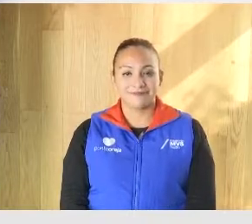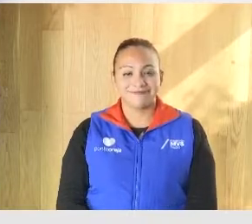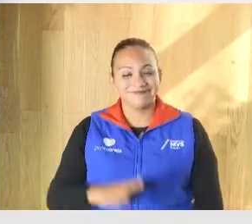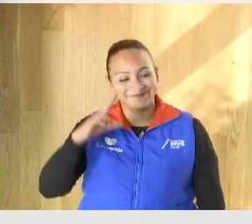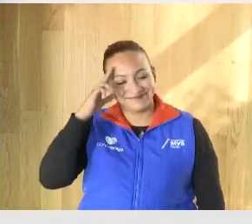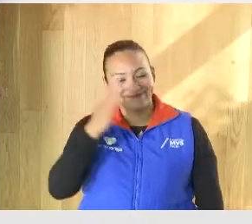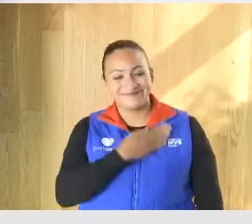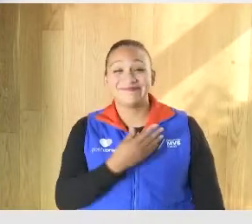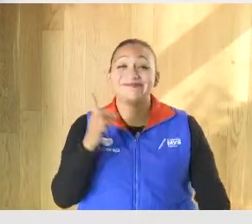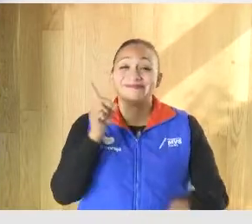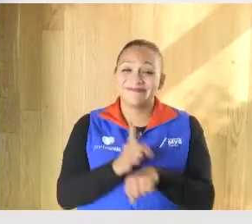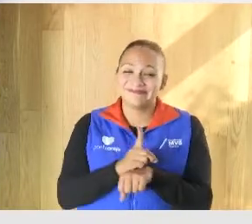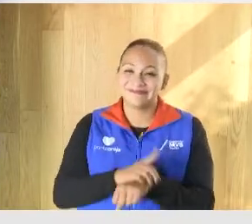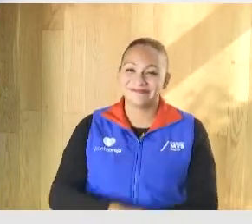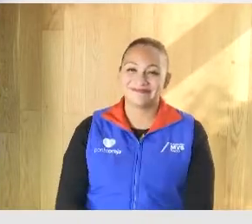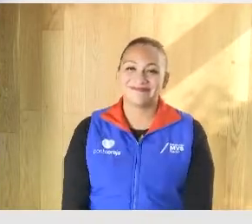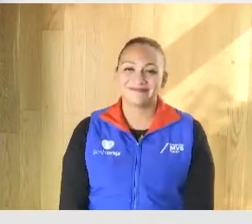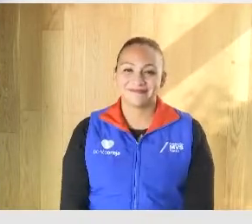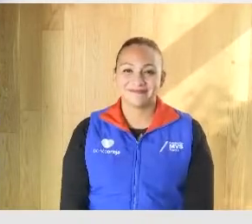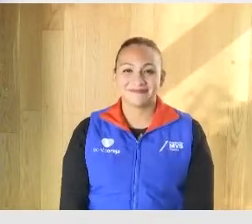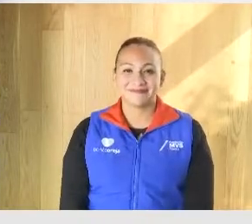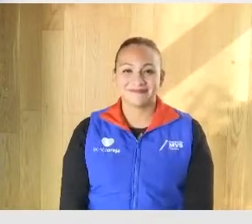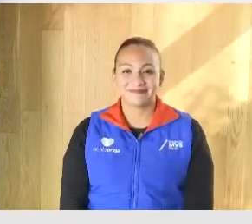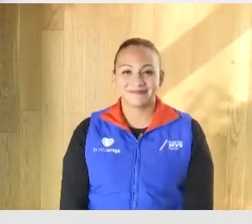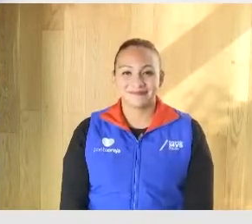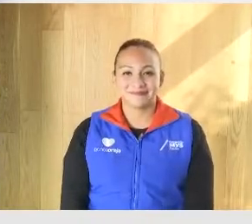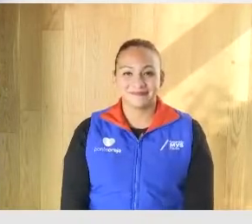Hola, buenos días a todos. ¿Qué tal?